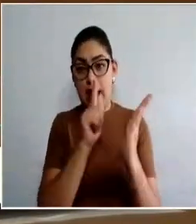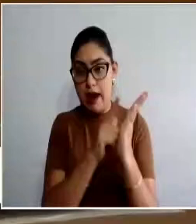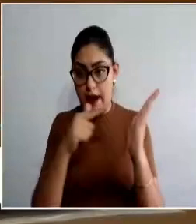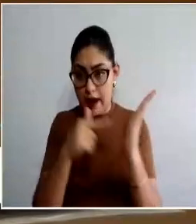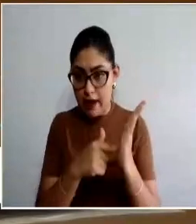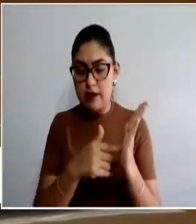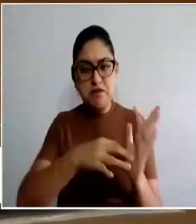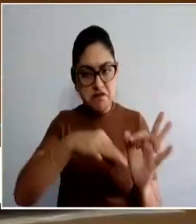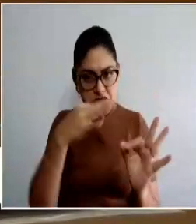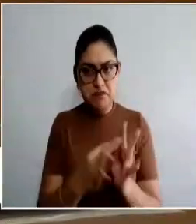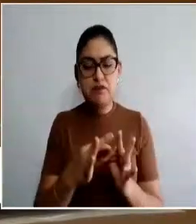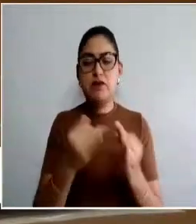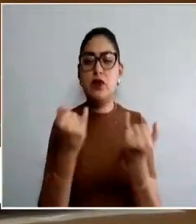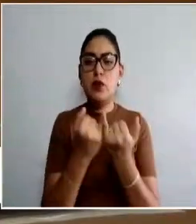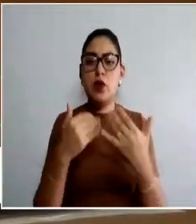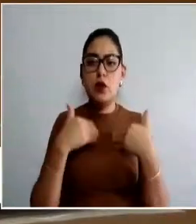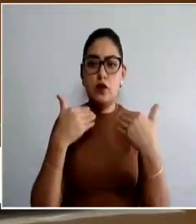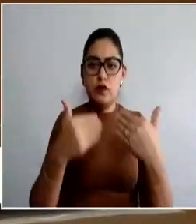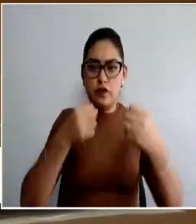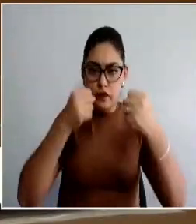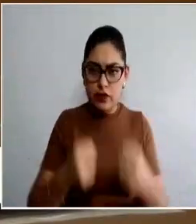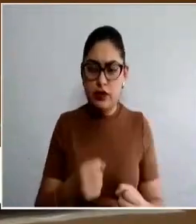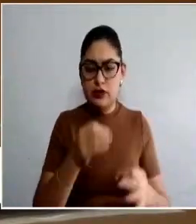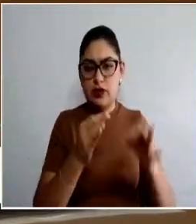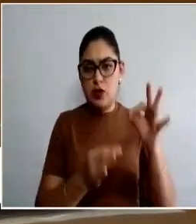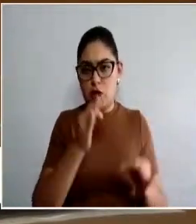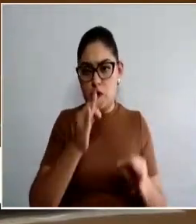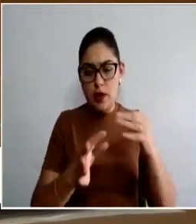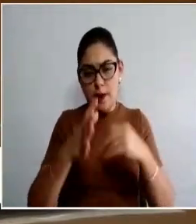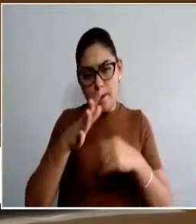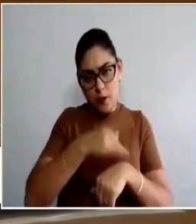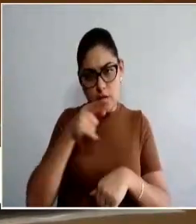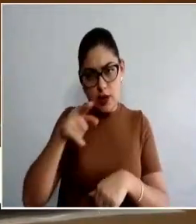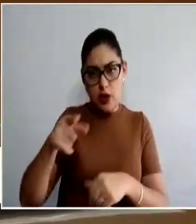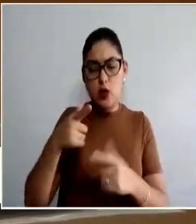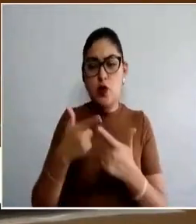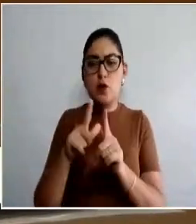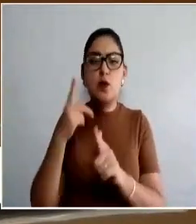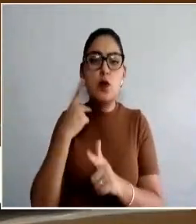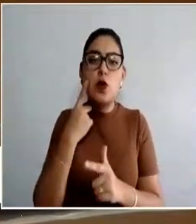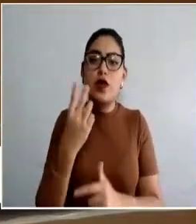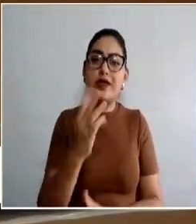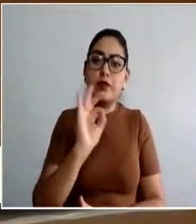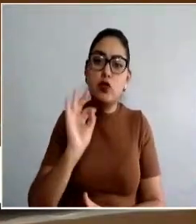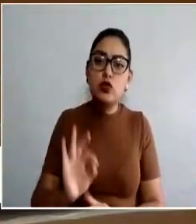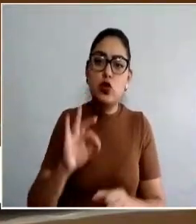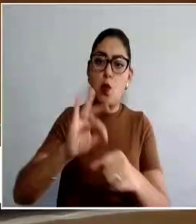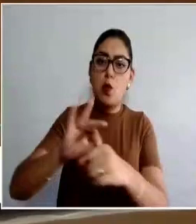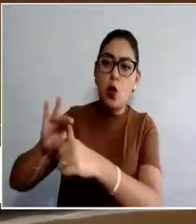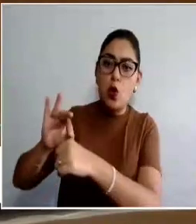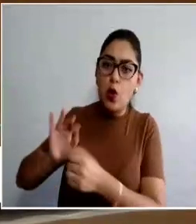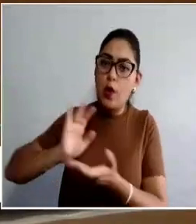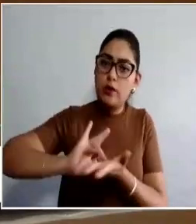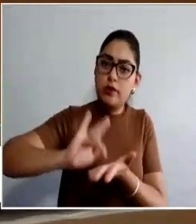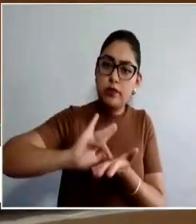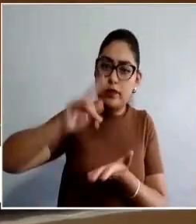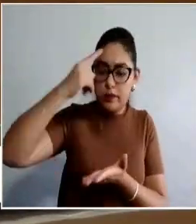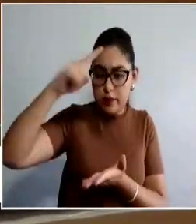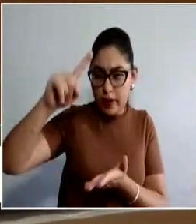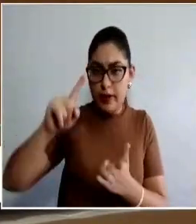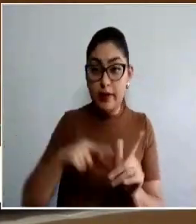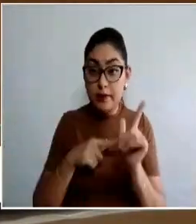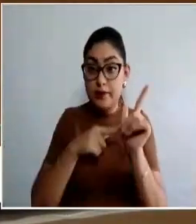acción afirmativas para jóvenes al no cumplir el partido actor con el umbral del 3% de la votación exigido para acceder a la regiduría a